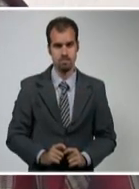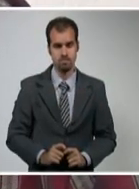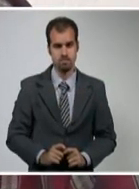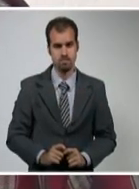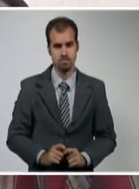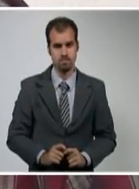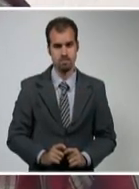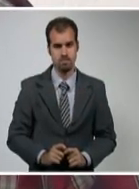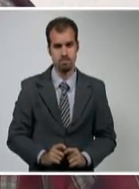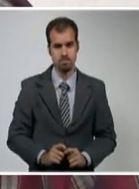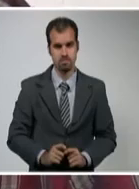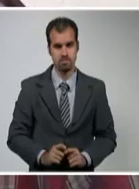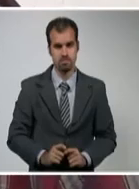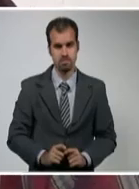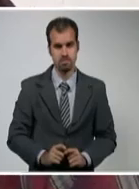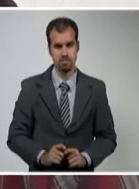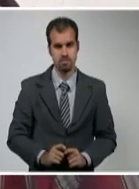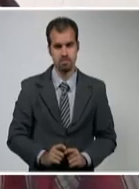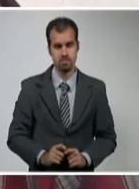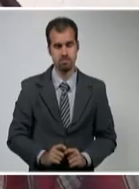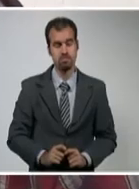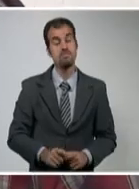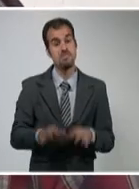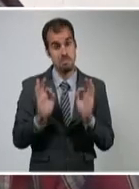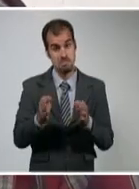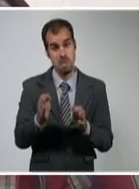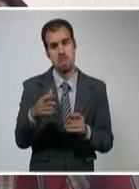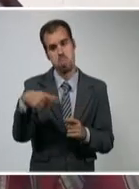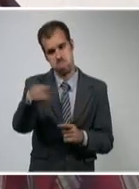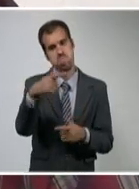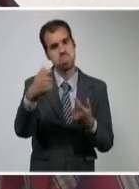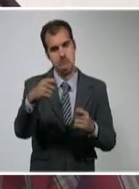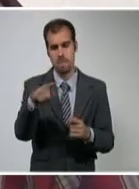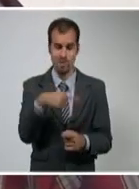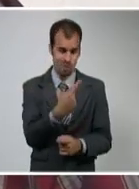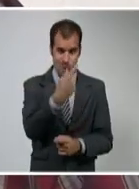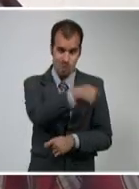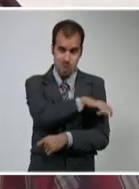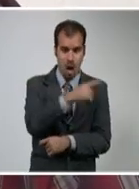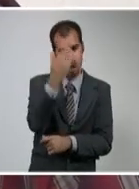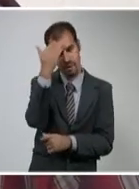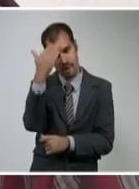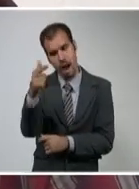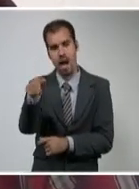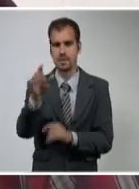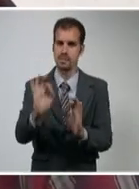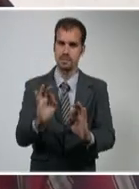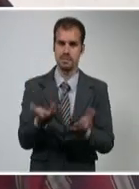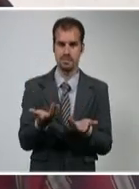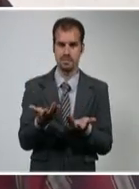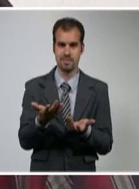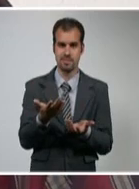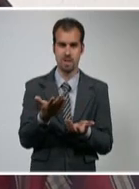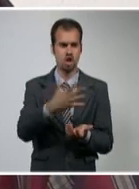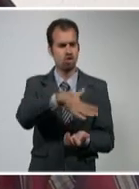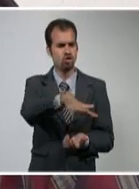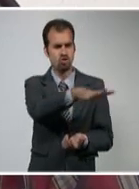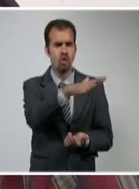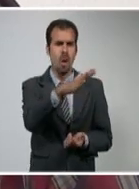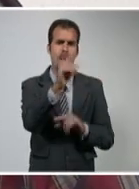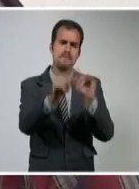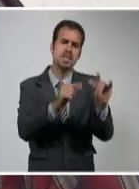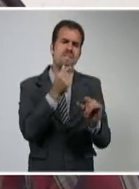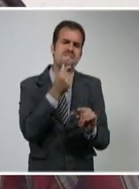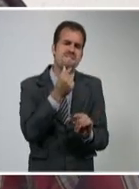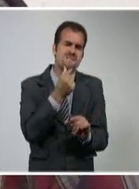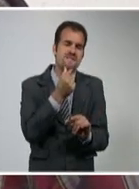tanto merecen ellos un reconocimiento como lo merecen todos los viejitos que han tenido la valentía